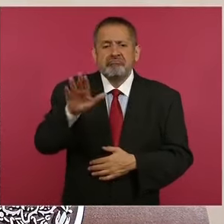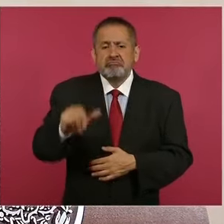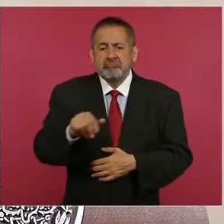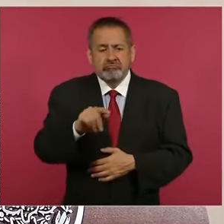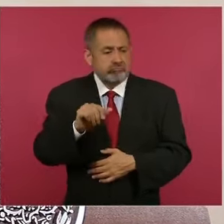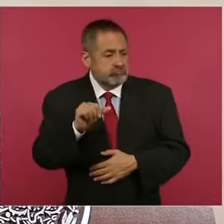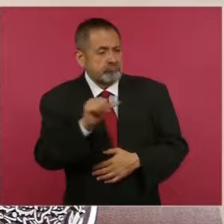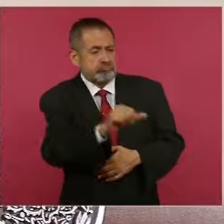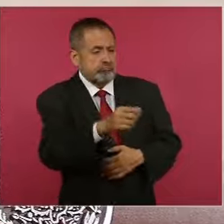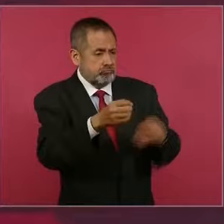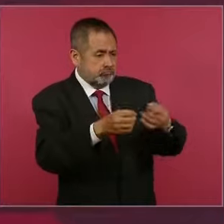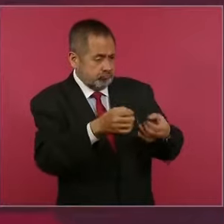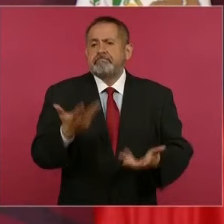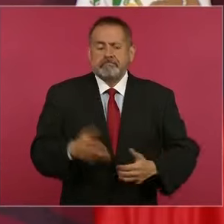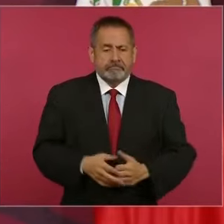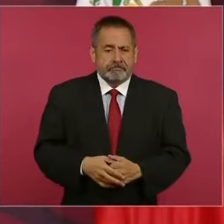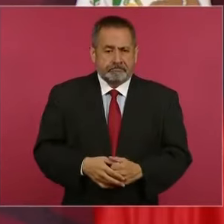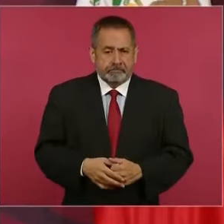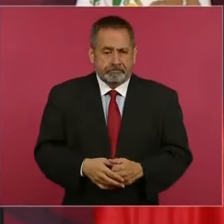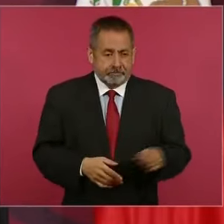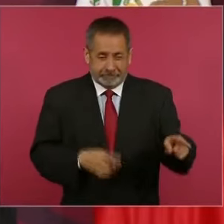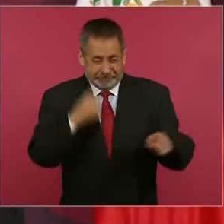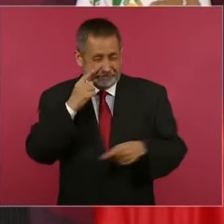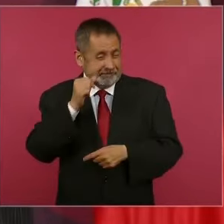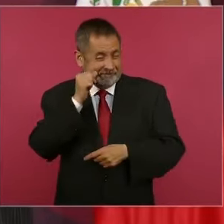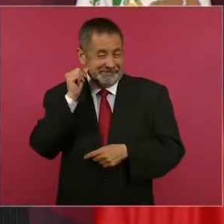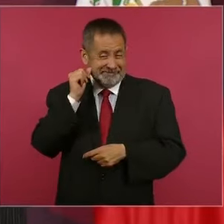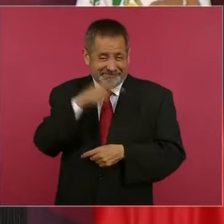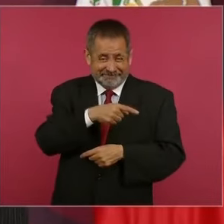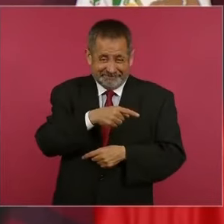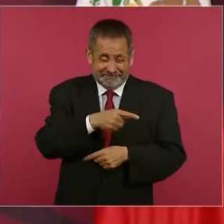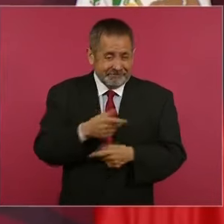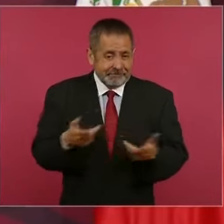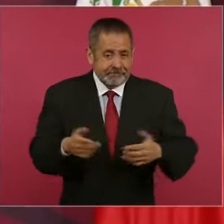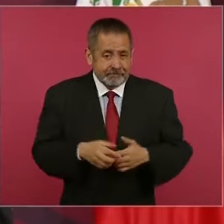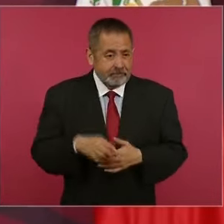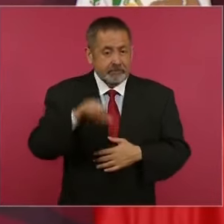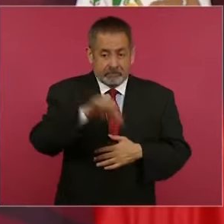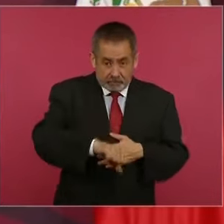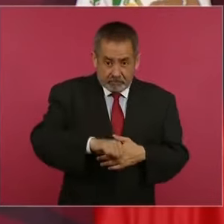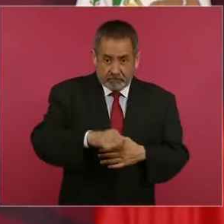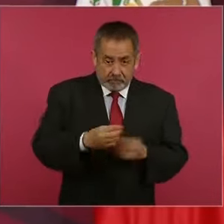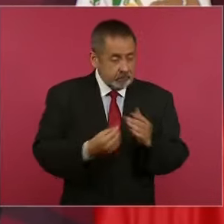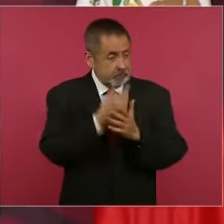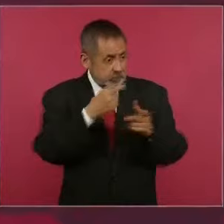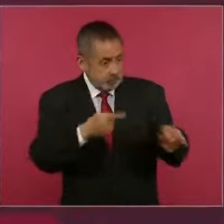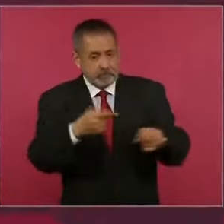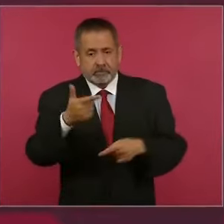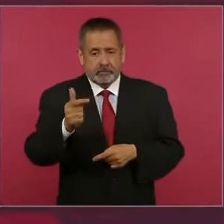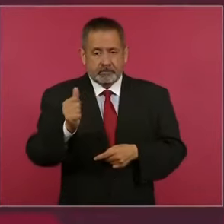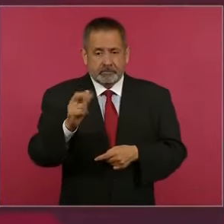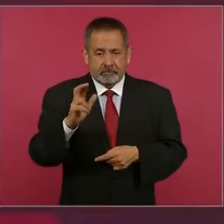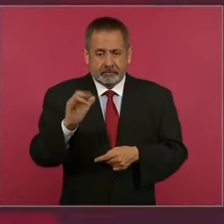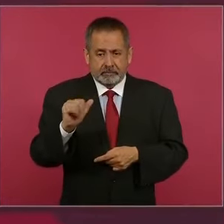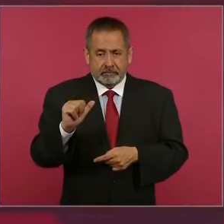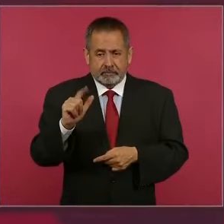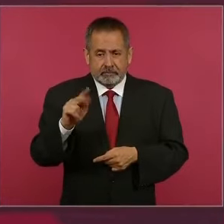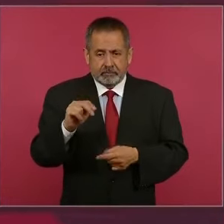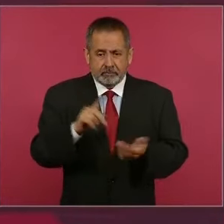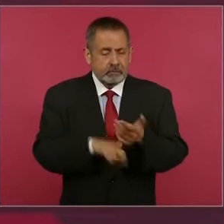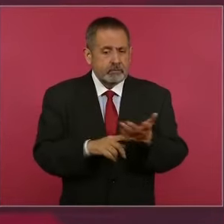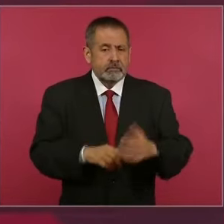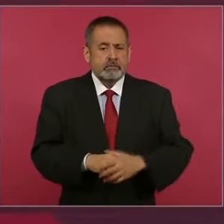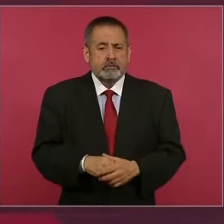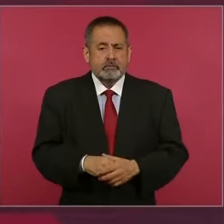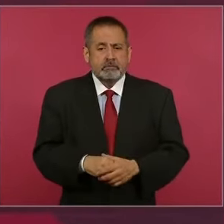Entonces, ¿cómo se hizo? Eso es ayer. Pero hoy está lo de García Luna. Y